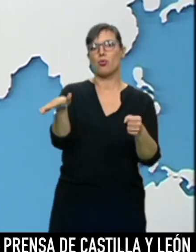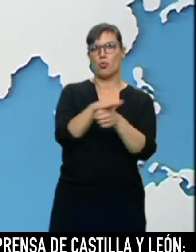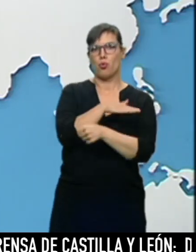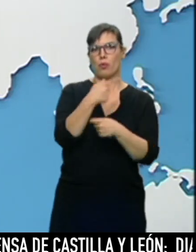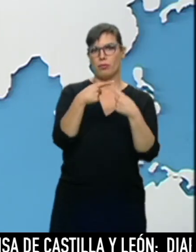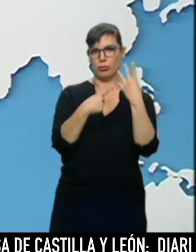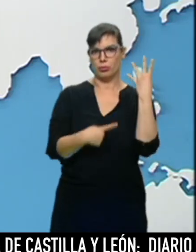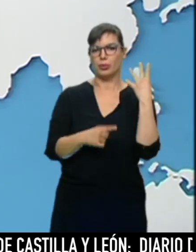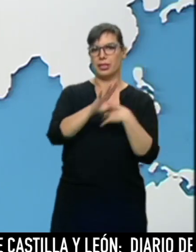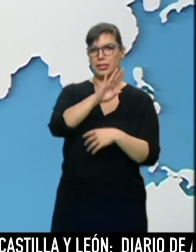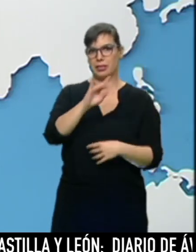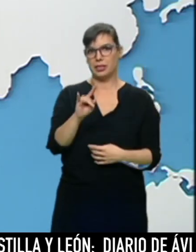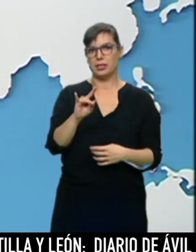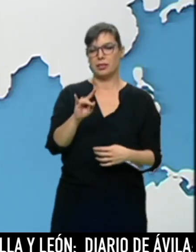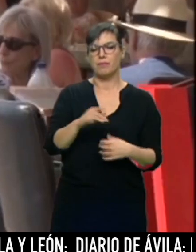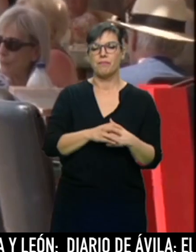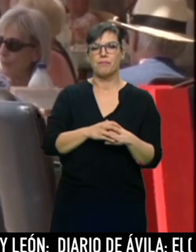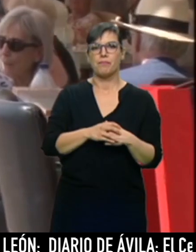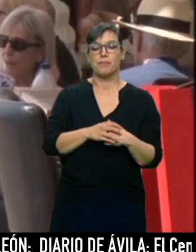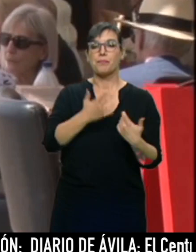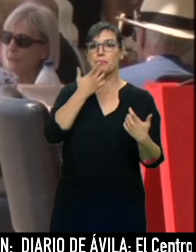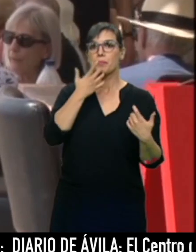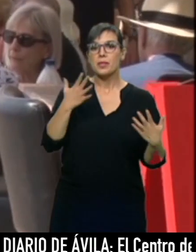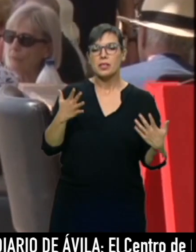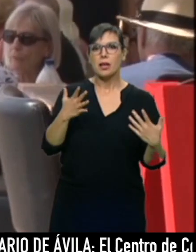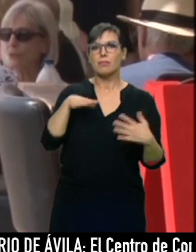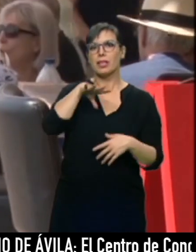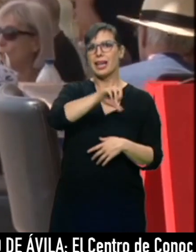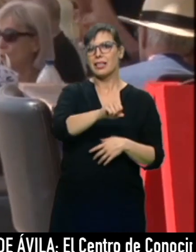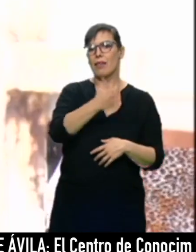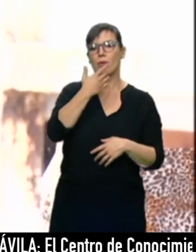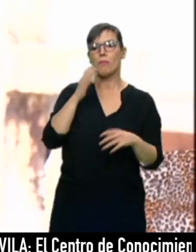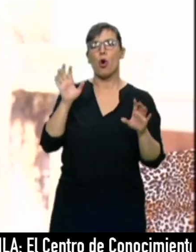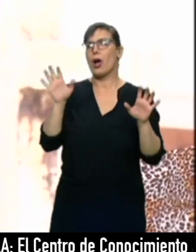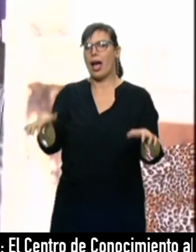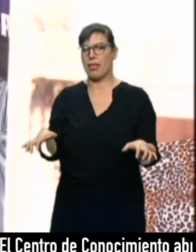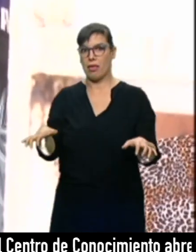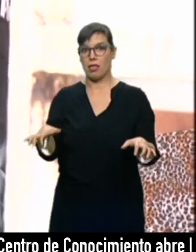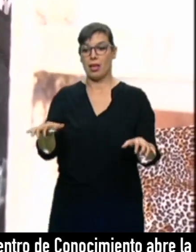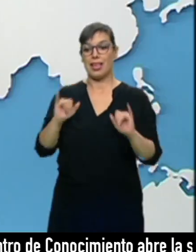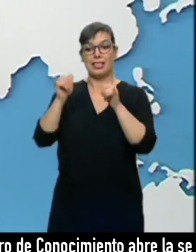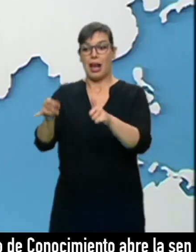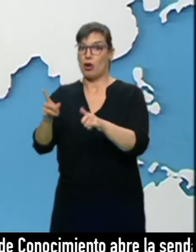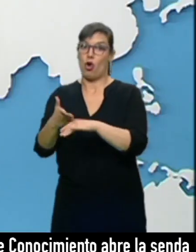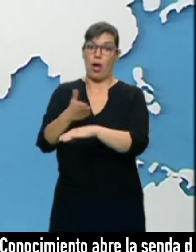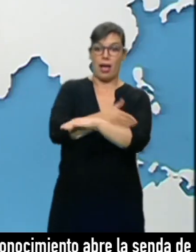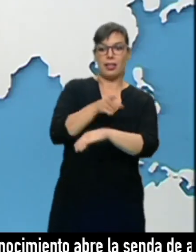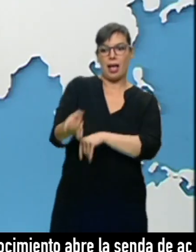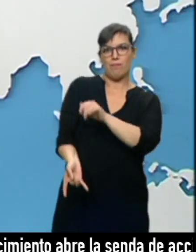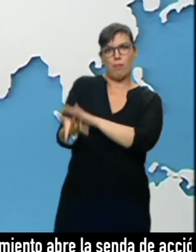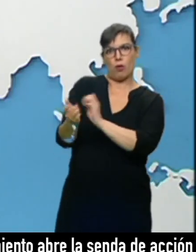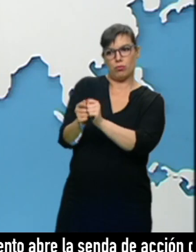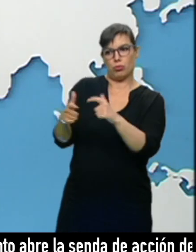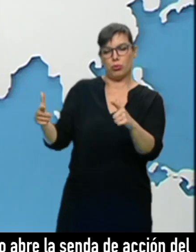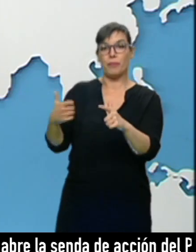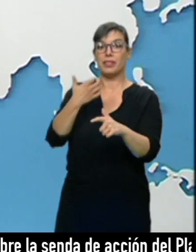que le van a hacer que cubra esos gastos. ¿Y si tenemos reservado un alojamiento en Cádiz y antes de la llegada hay un rebrote en la zona? Si hay una restricción